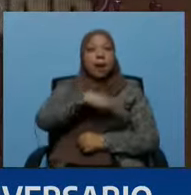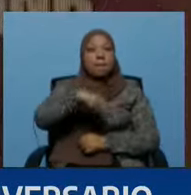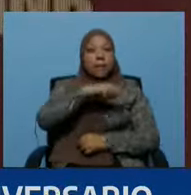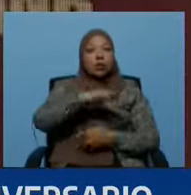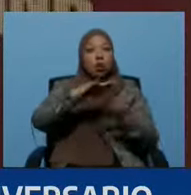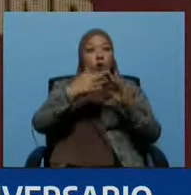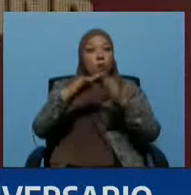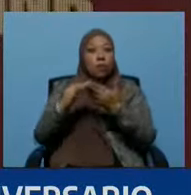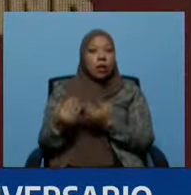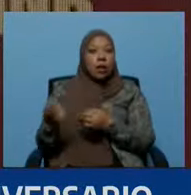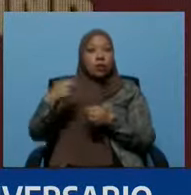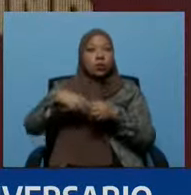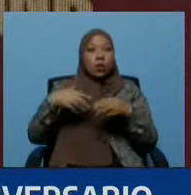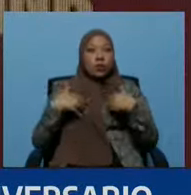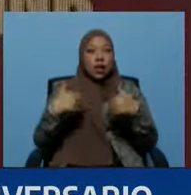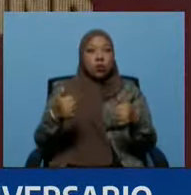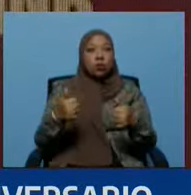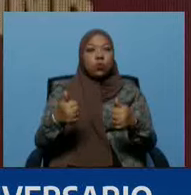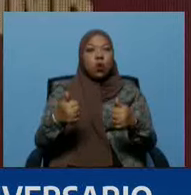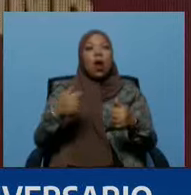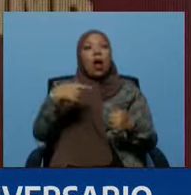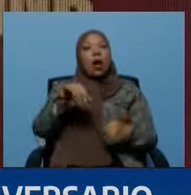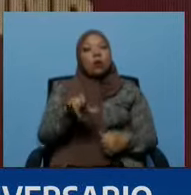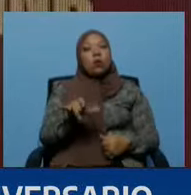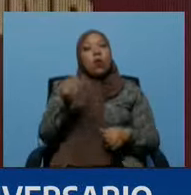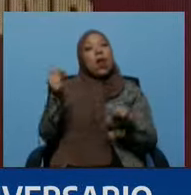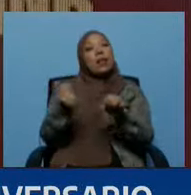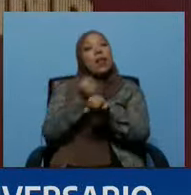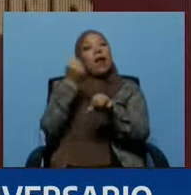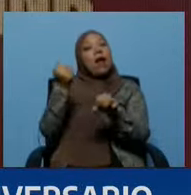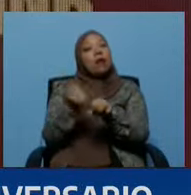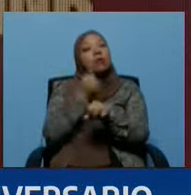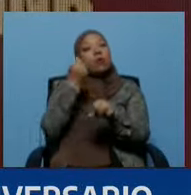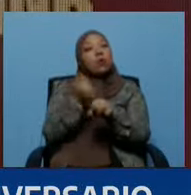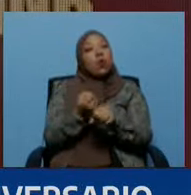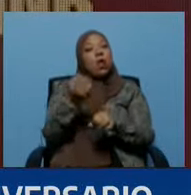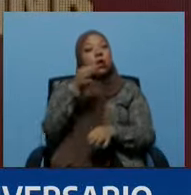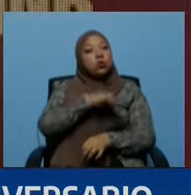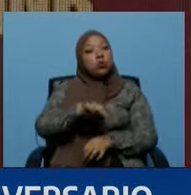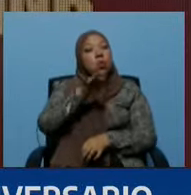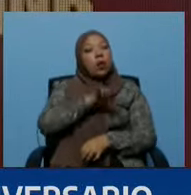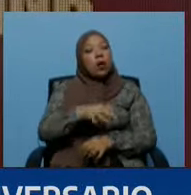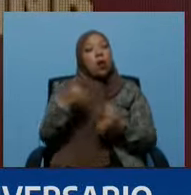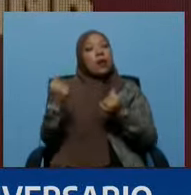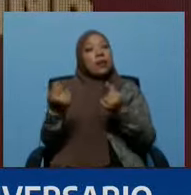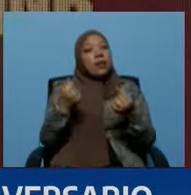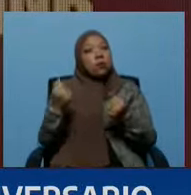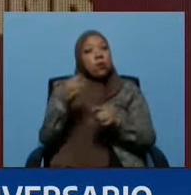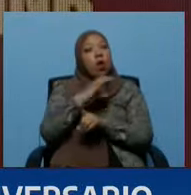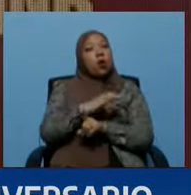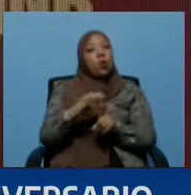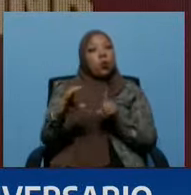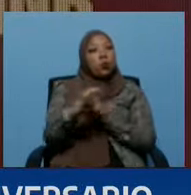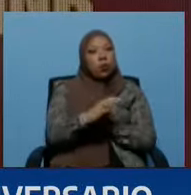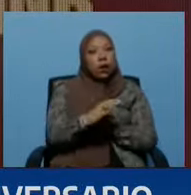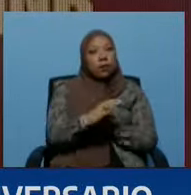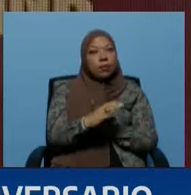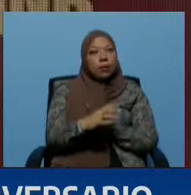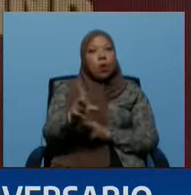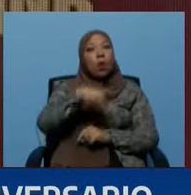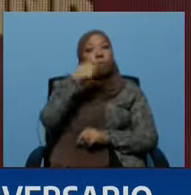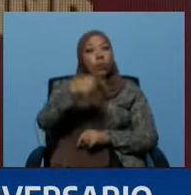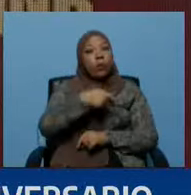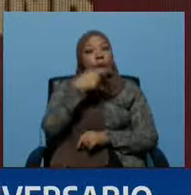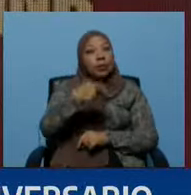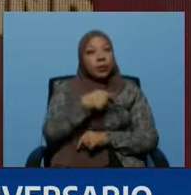Salud. Tenemos que seguir en el camino del trabajo social, económico, cultural,